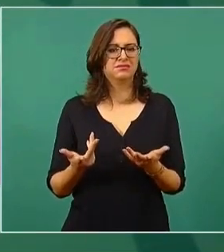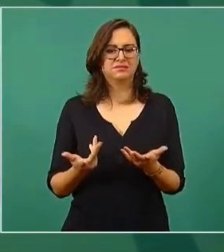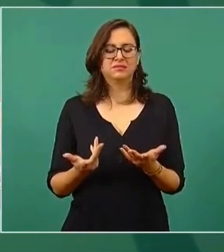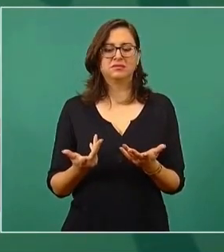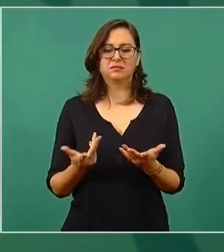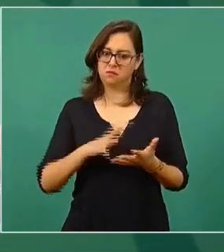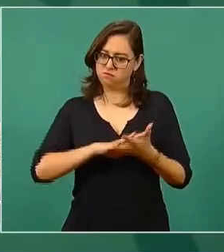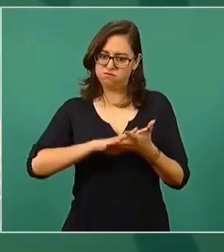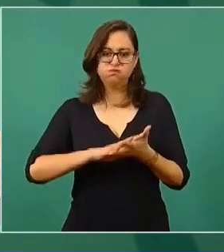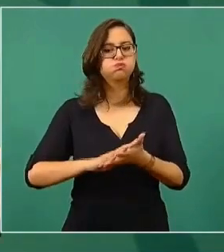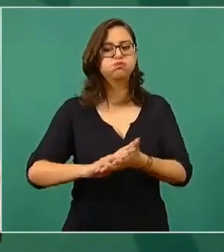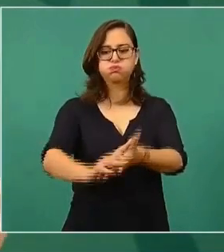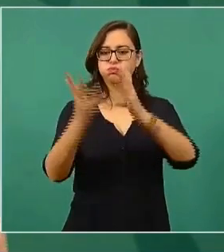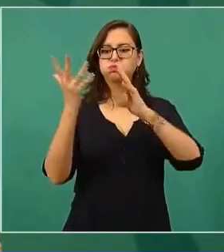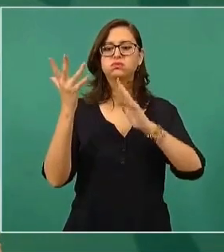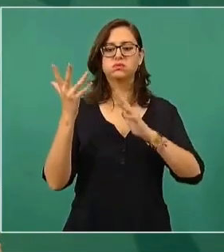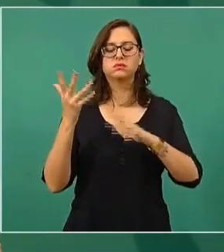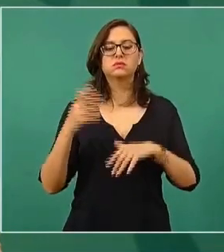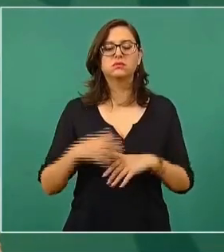desde luego la violencia.